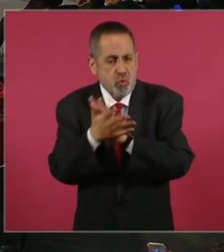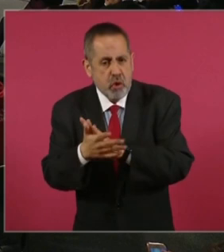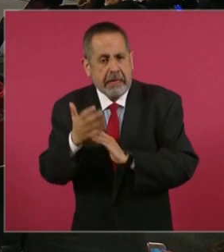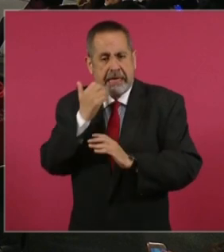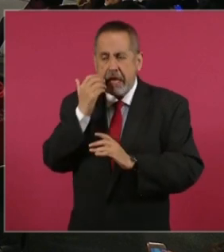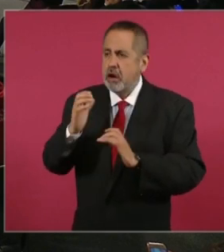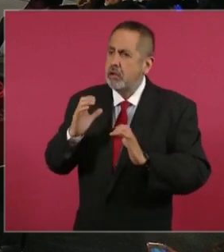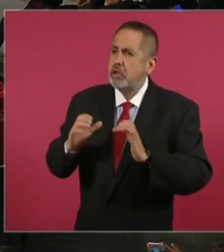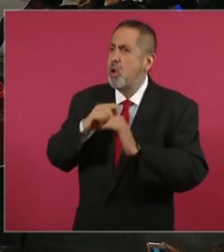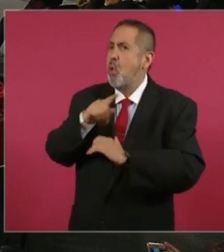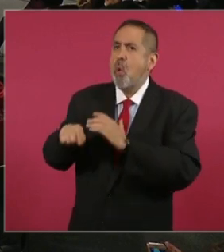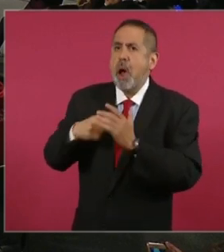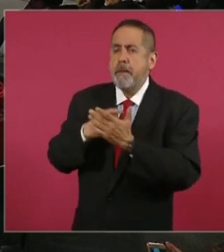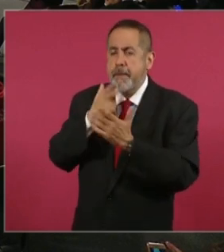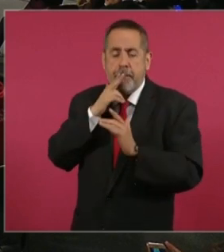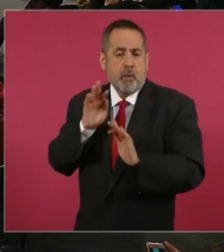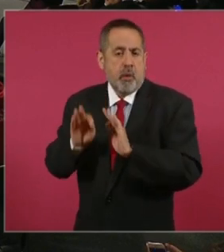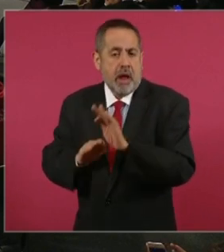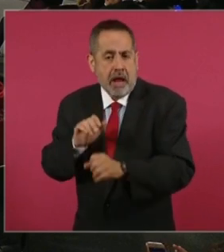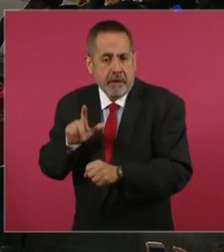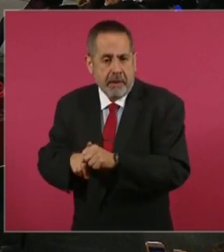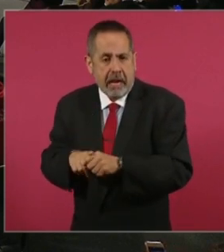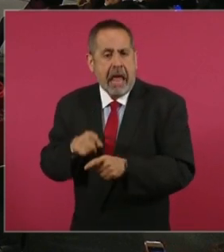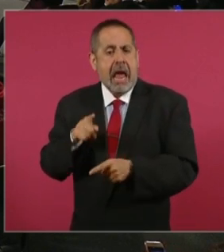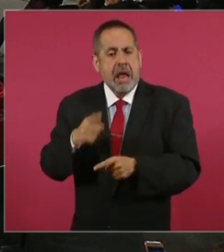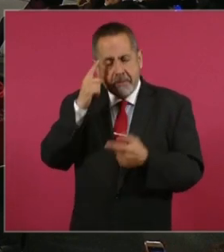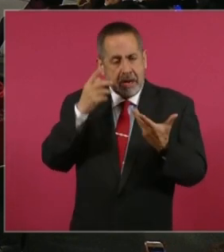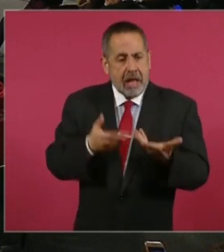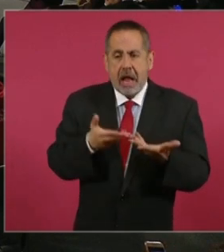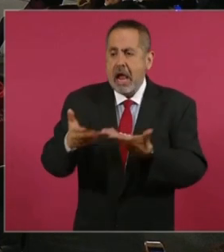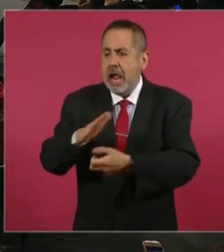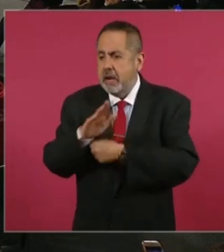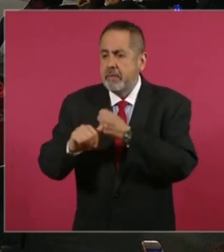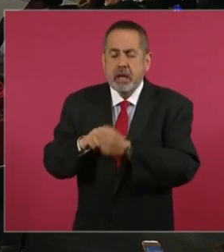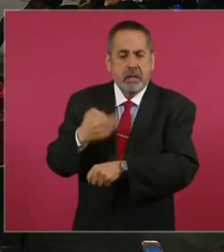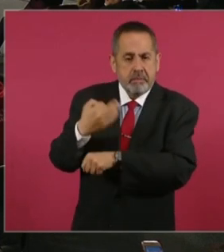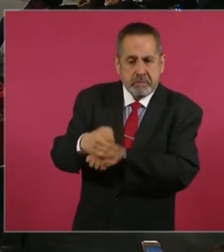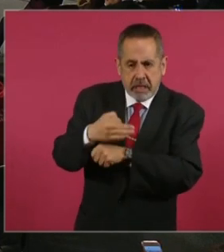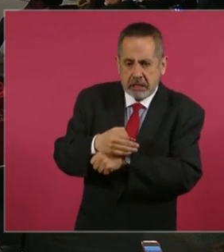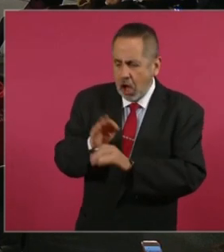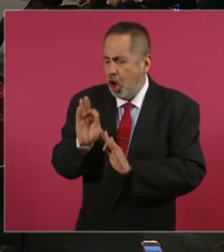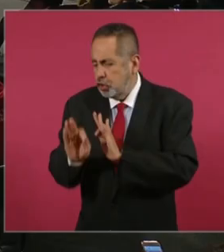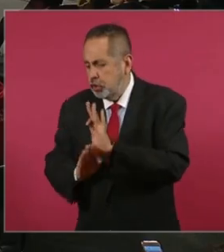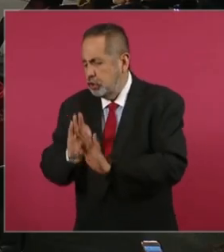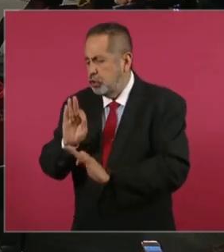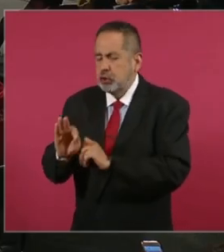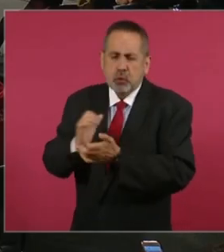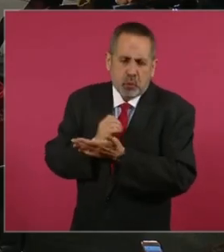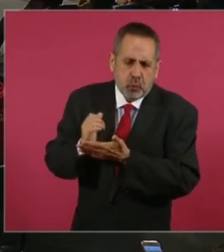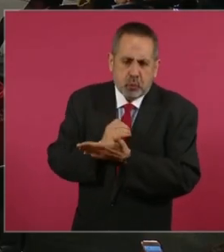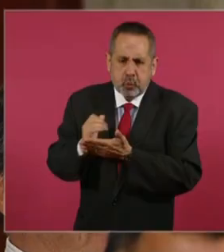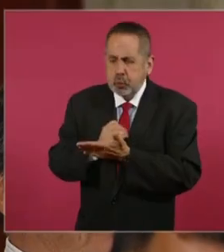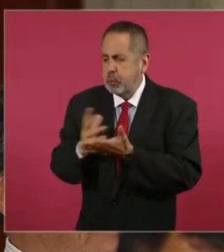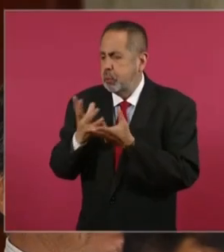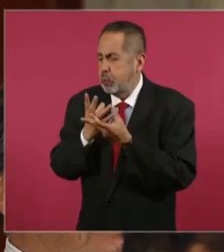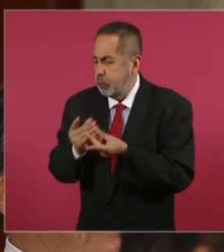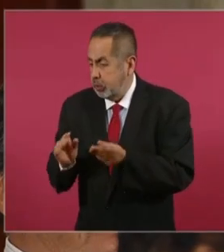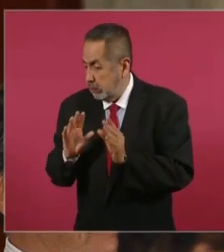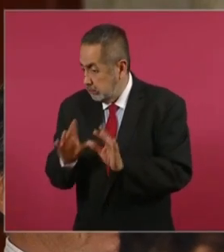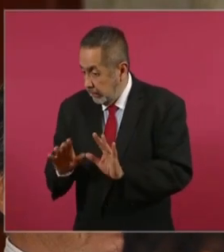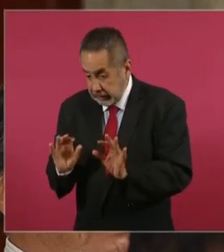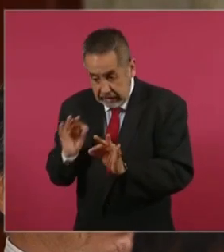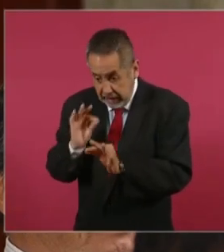tendrían la función de ser sitios de acogida temporal en los que se puede rehabilitar a los animales y de ser necesario